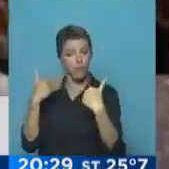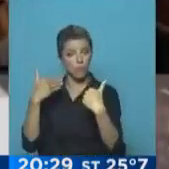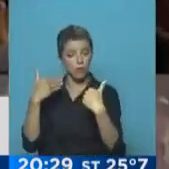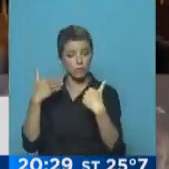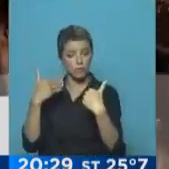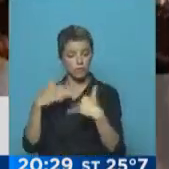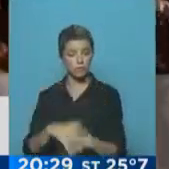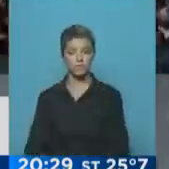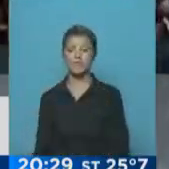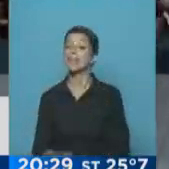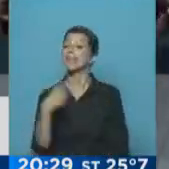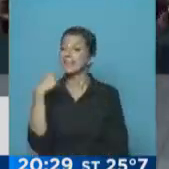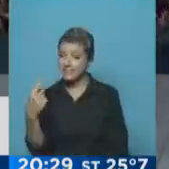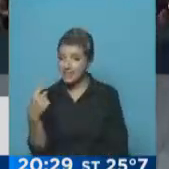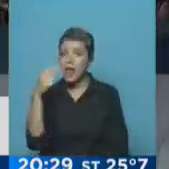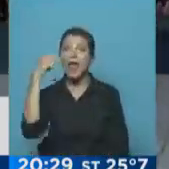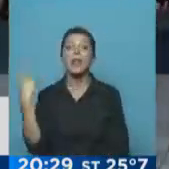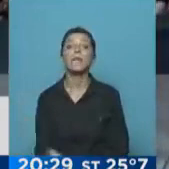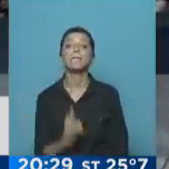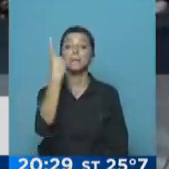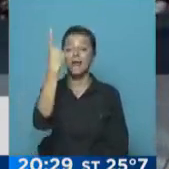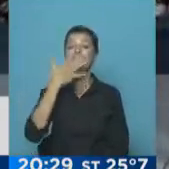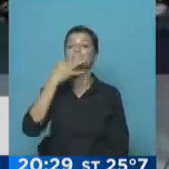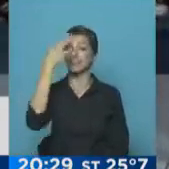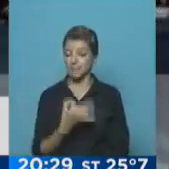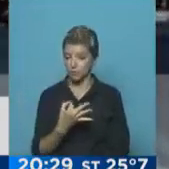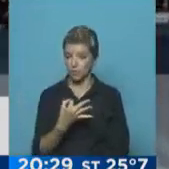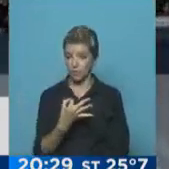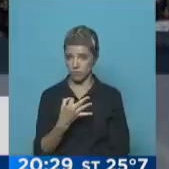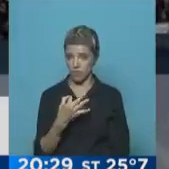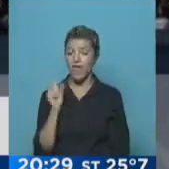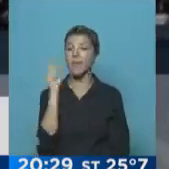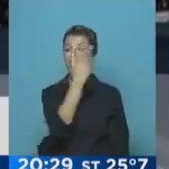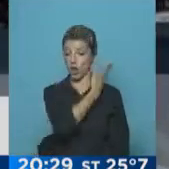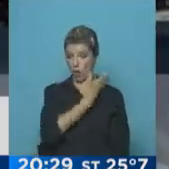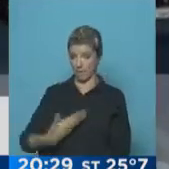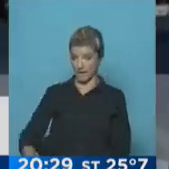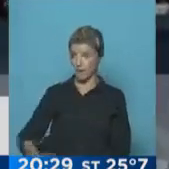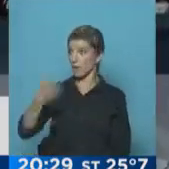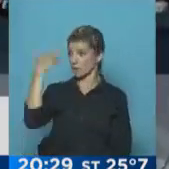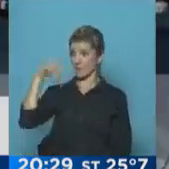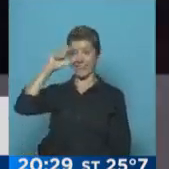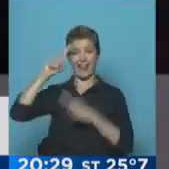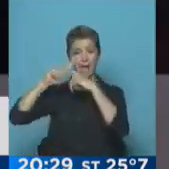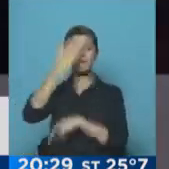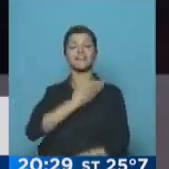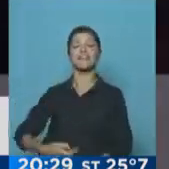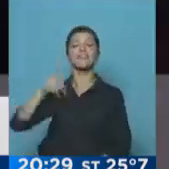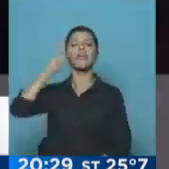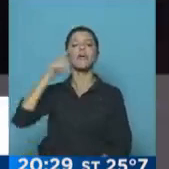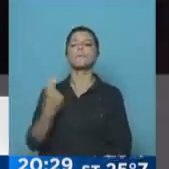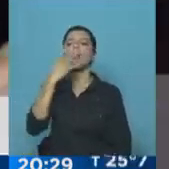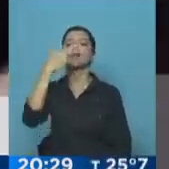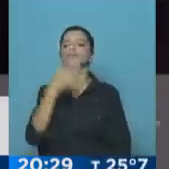decirles que la primera medida de gobierno que tomó Néstor Kirchner fue ir a